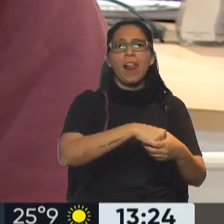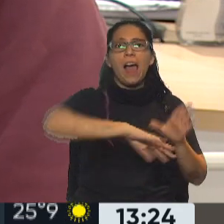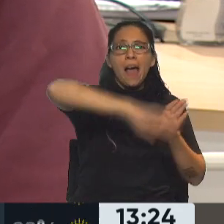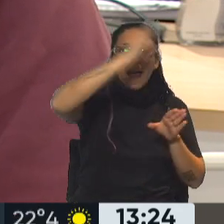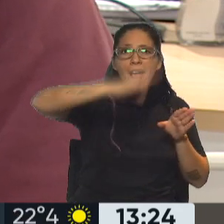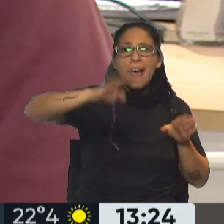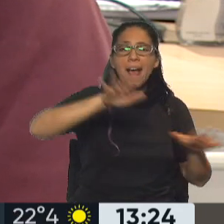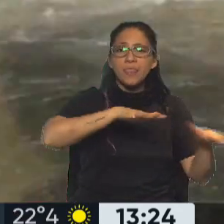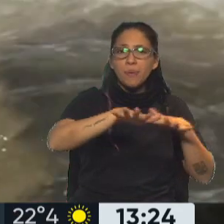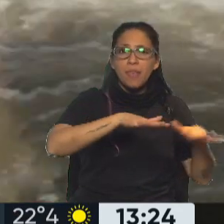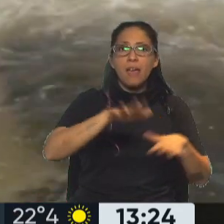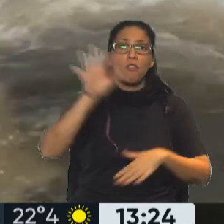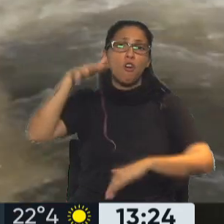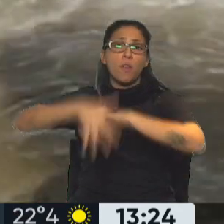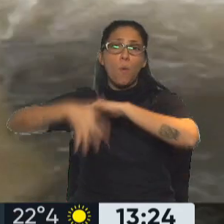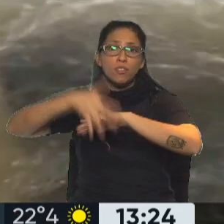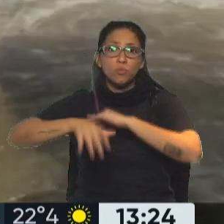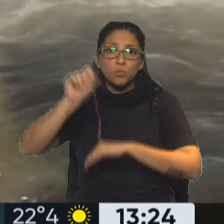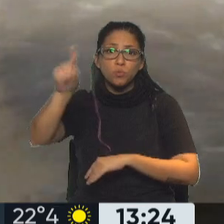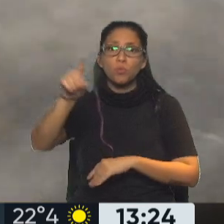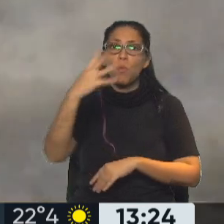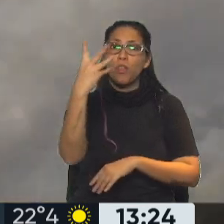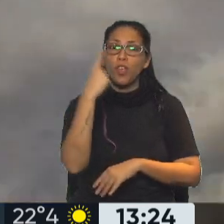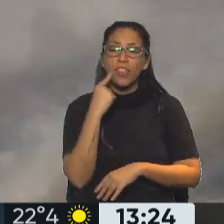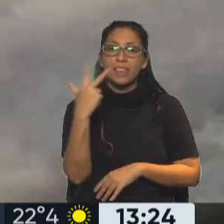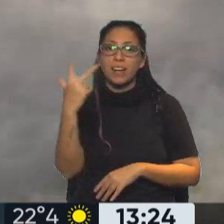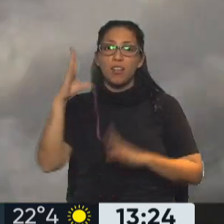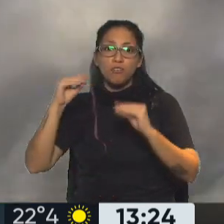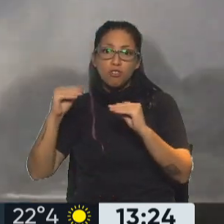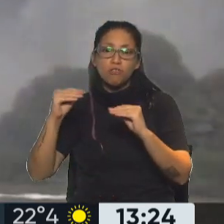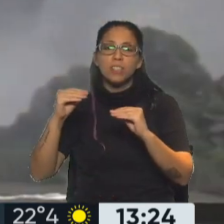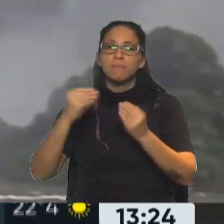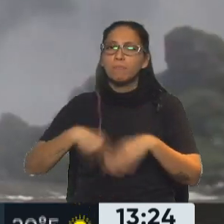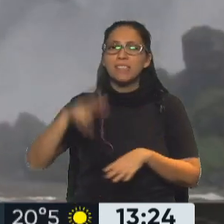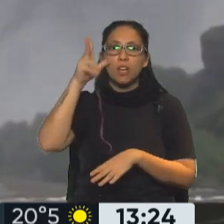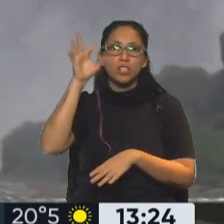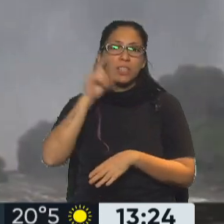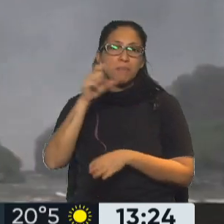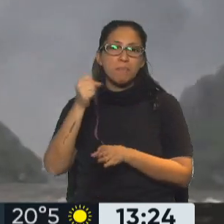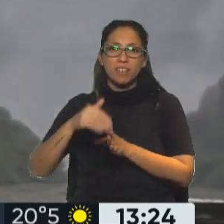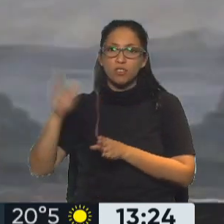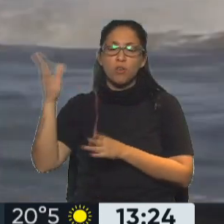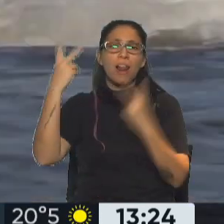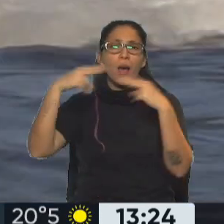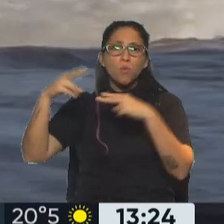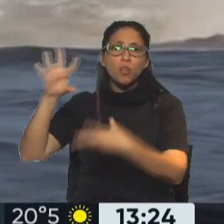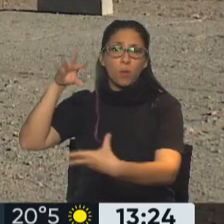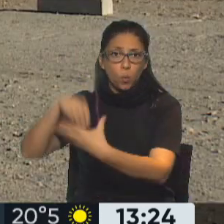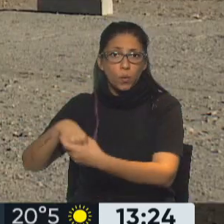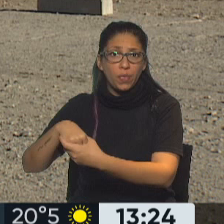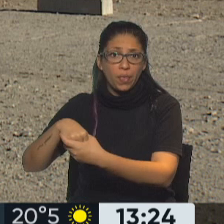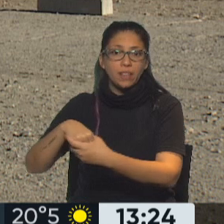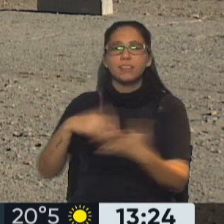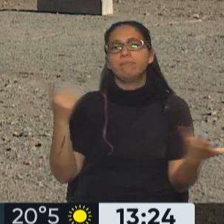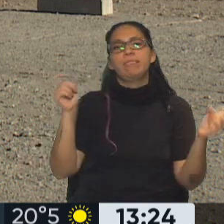montaña Tenemos también iguazú también cuatro días tres noches desde desde 80 mil pesos también con excursiones incluidas y